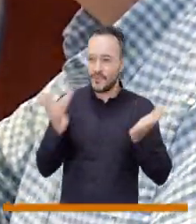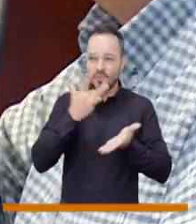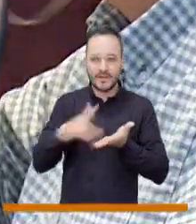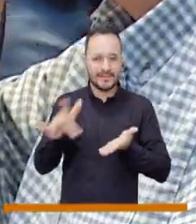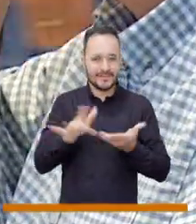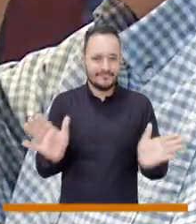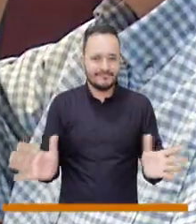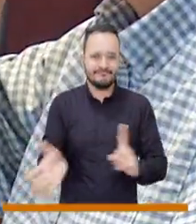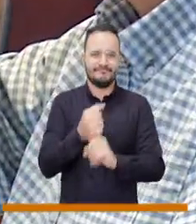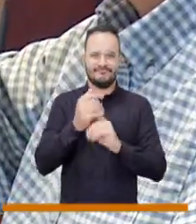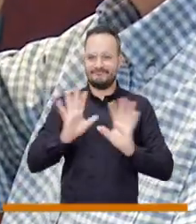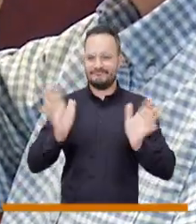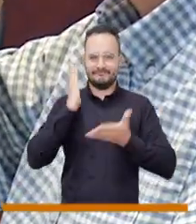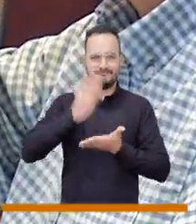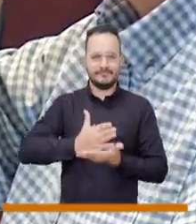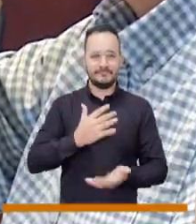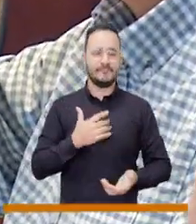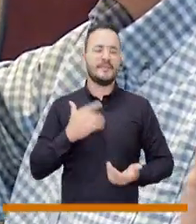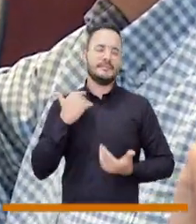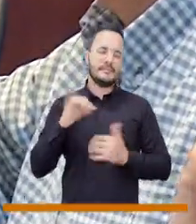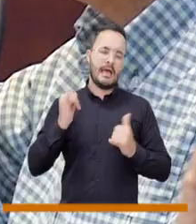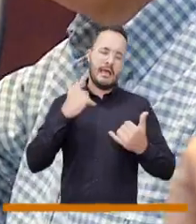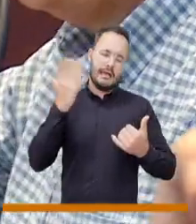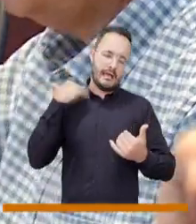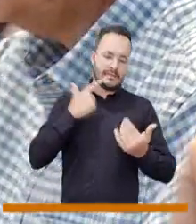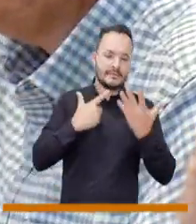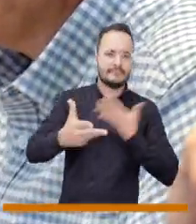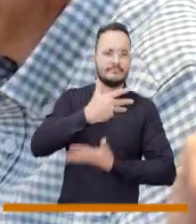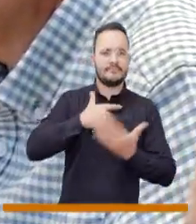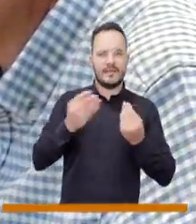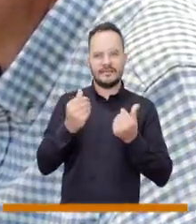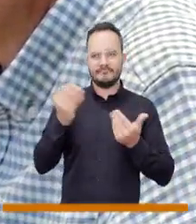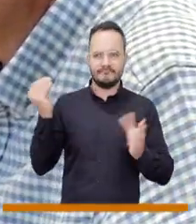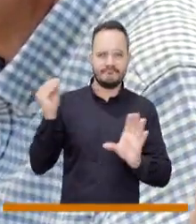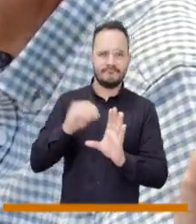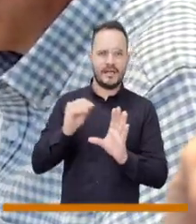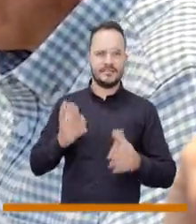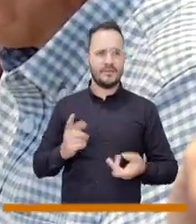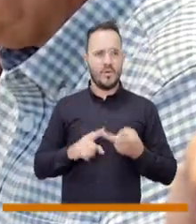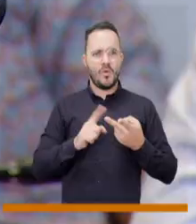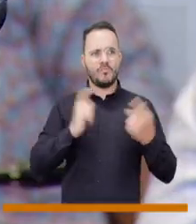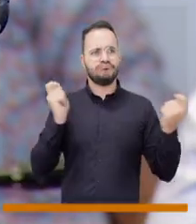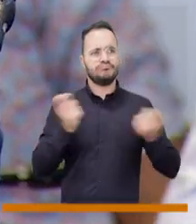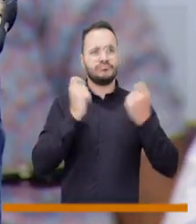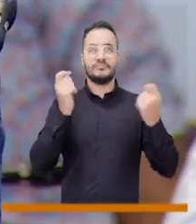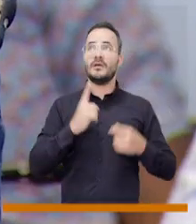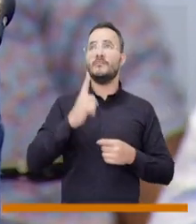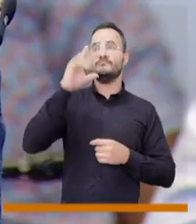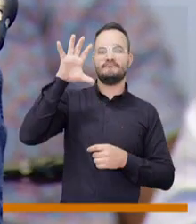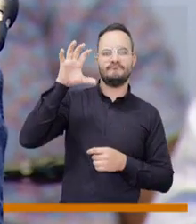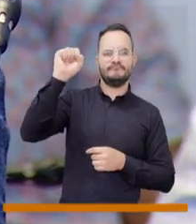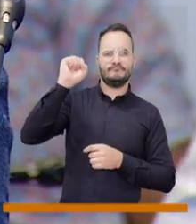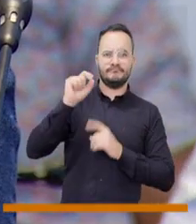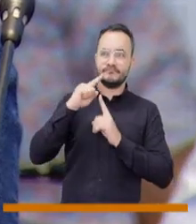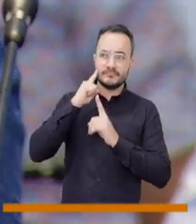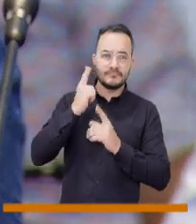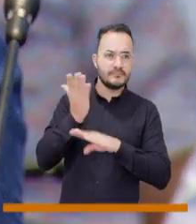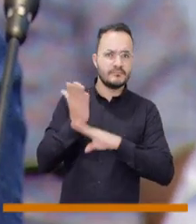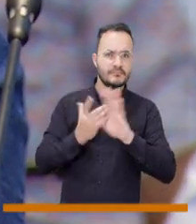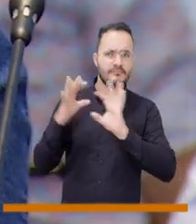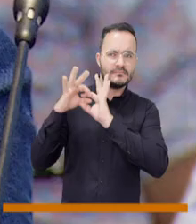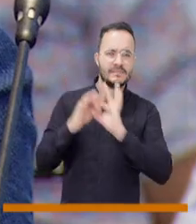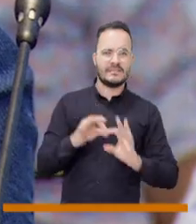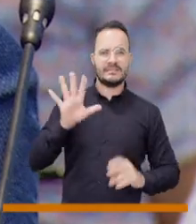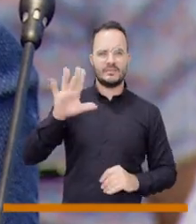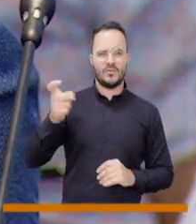recuperar. Ya se había hablado de que se tenían que hacer inversiones en capitalización, más las inversiones que estamos hablando ahorita de la subasta del espectro para